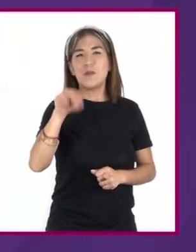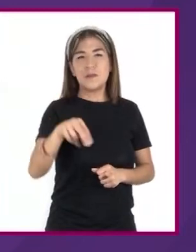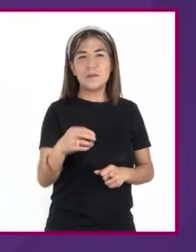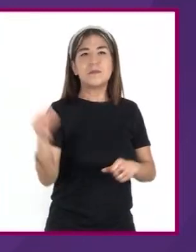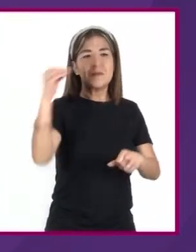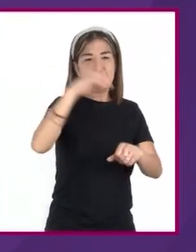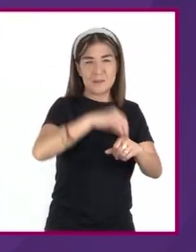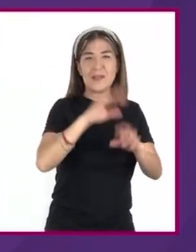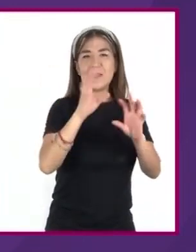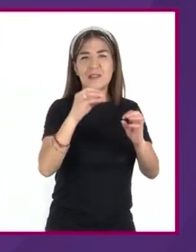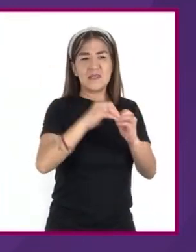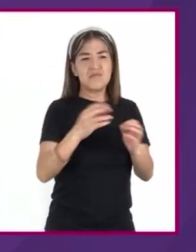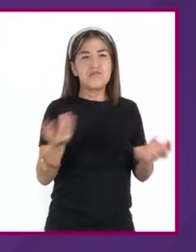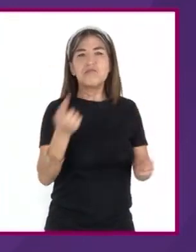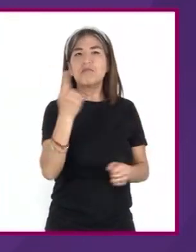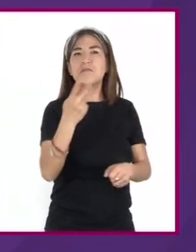pasa?